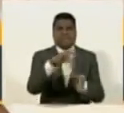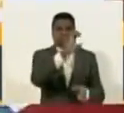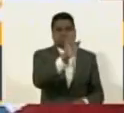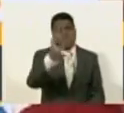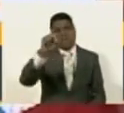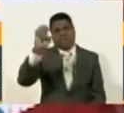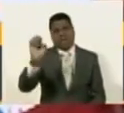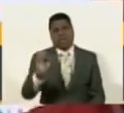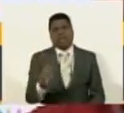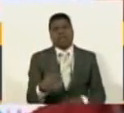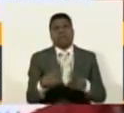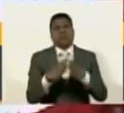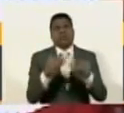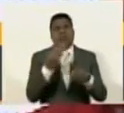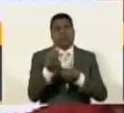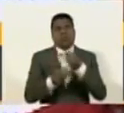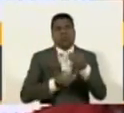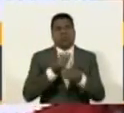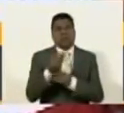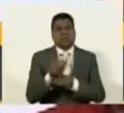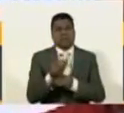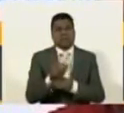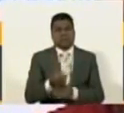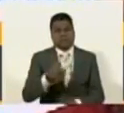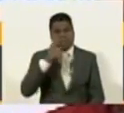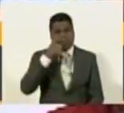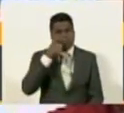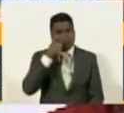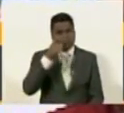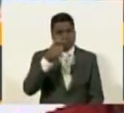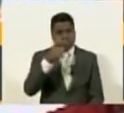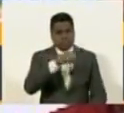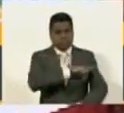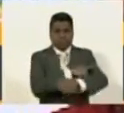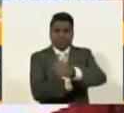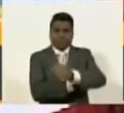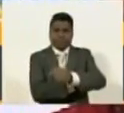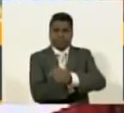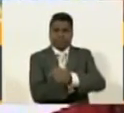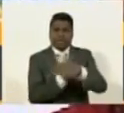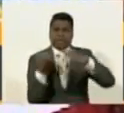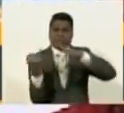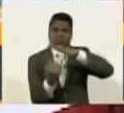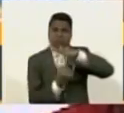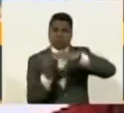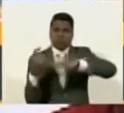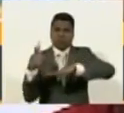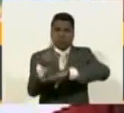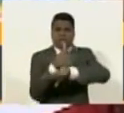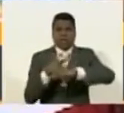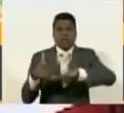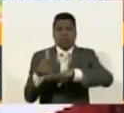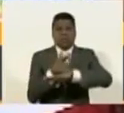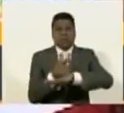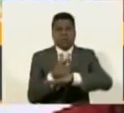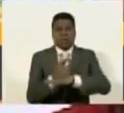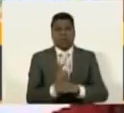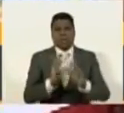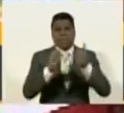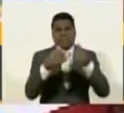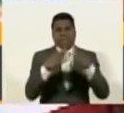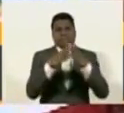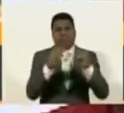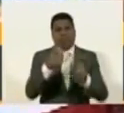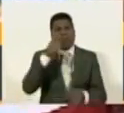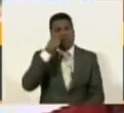órganos que ejercen el poder público. Los órganos del Estado emanan de la soberanía popular y